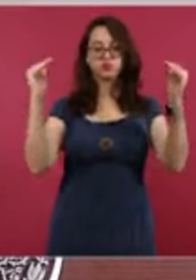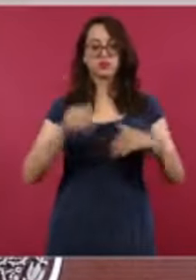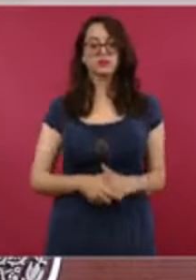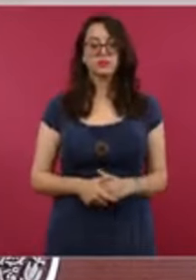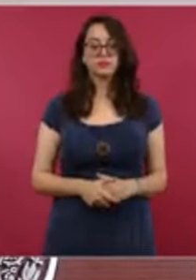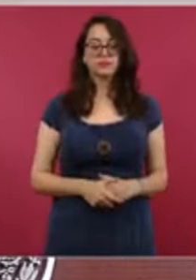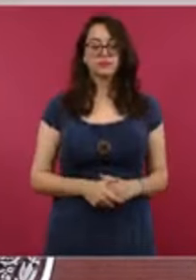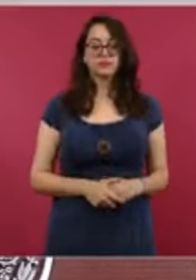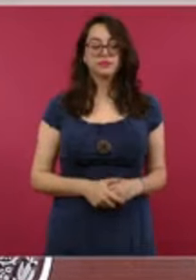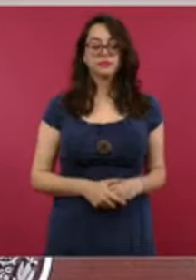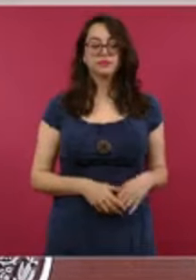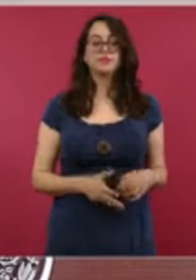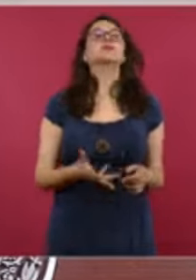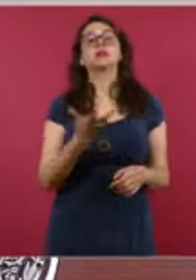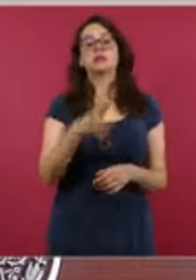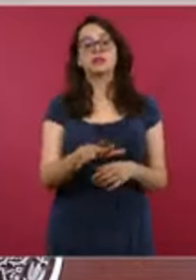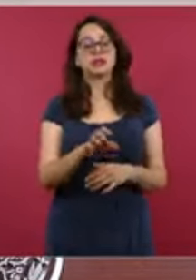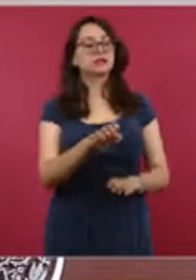10 empresas, ni siquiera laboratorios,